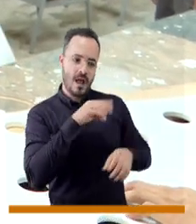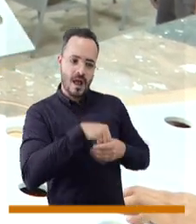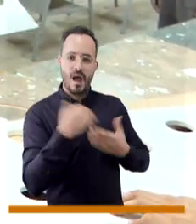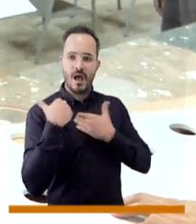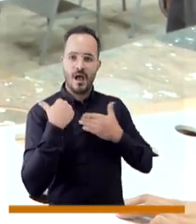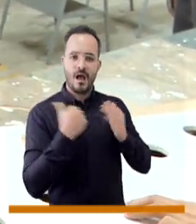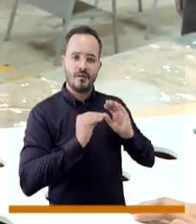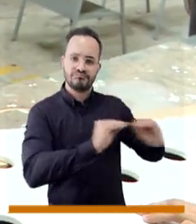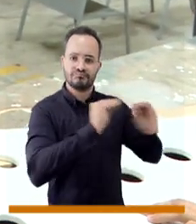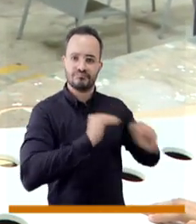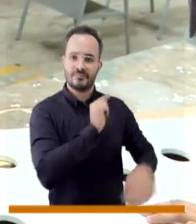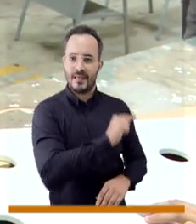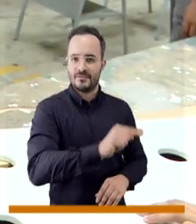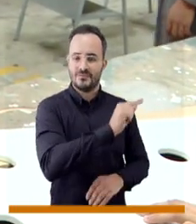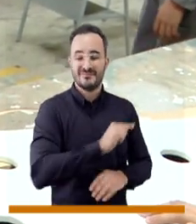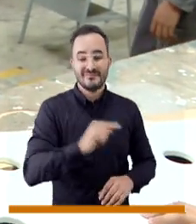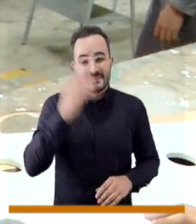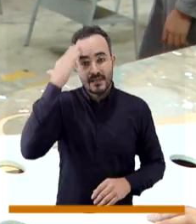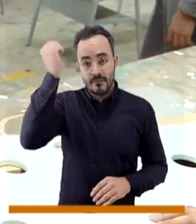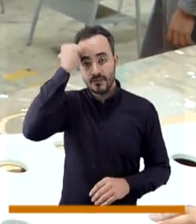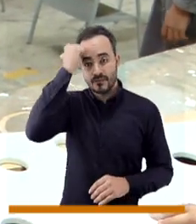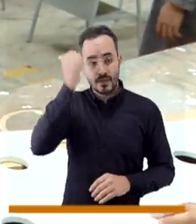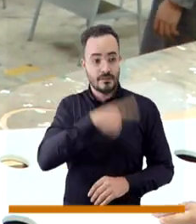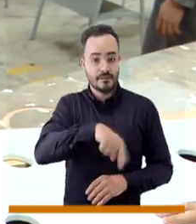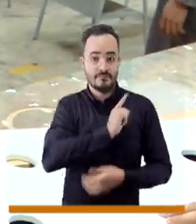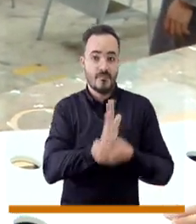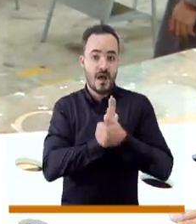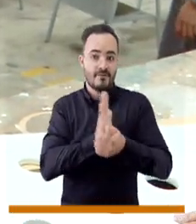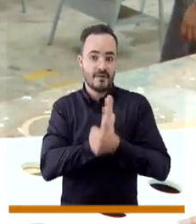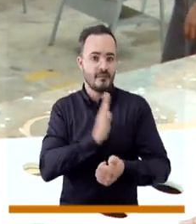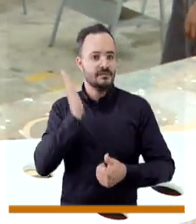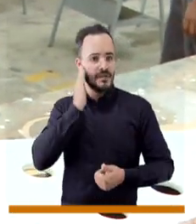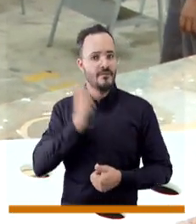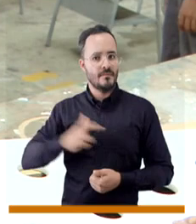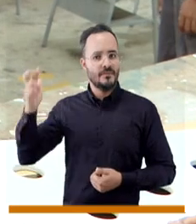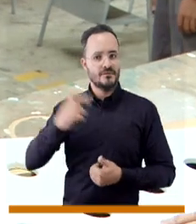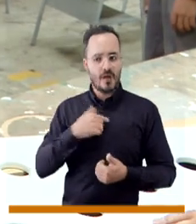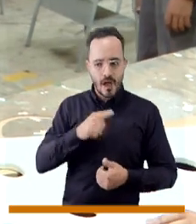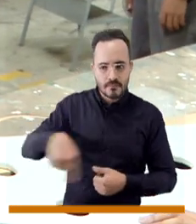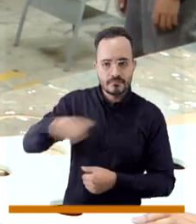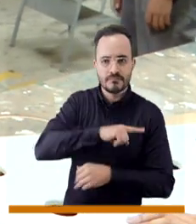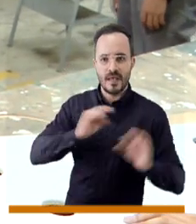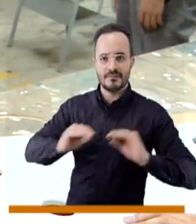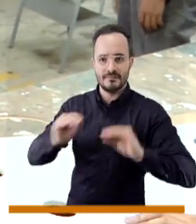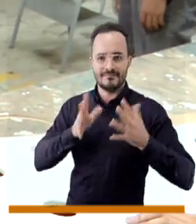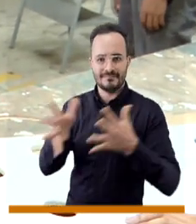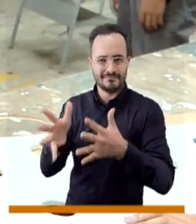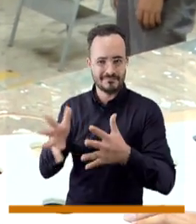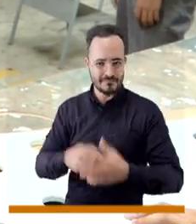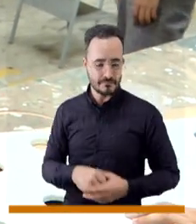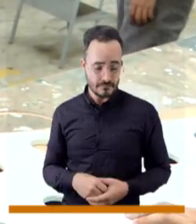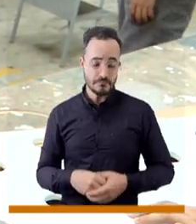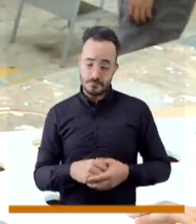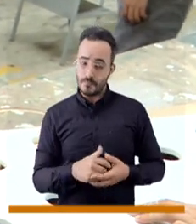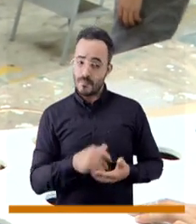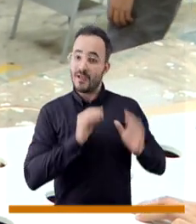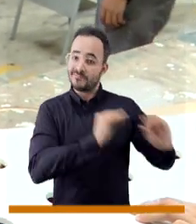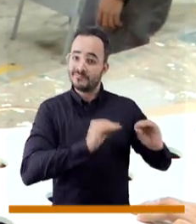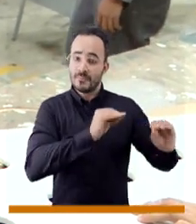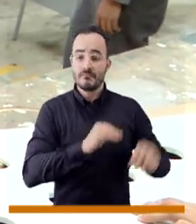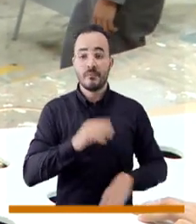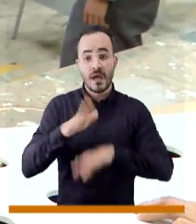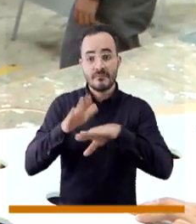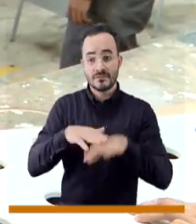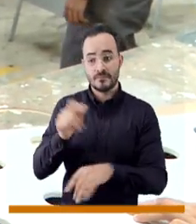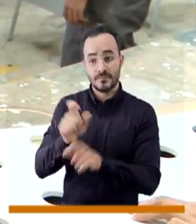allí constantemente, estos maestros que tienen las habilidades para darle y enseñarle tanto a nuestros chicos y que no solamente son